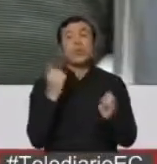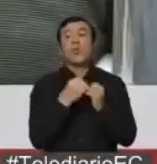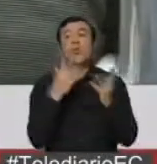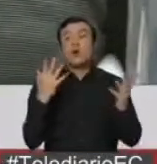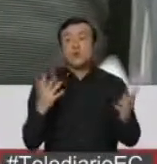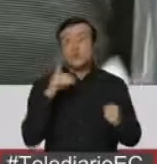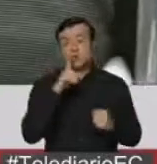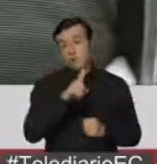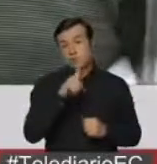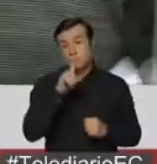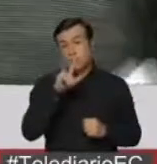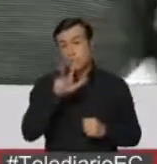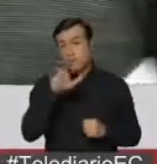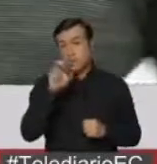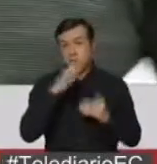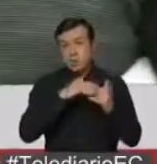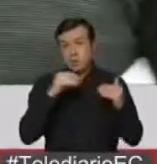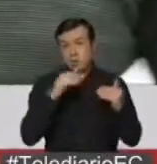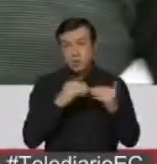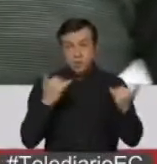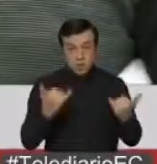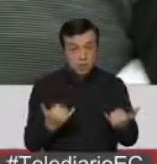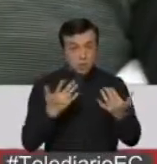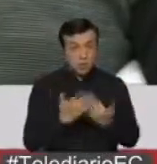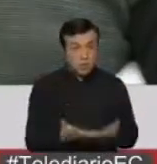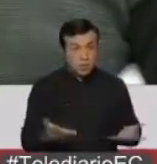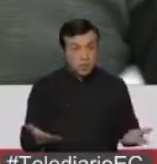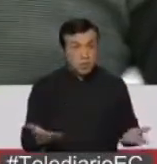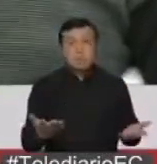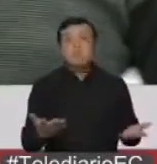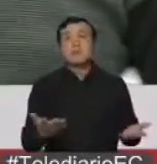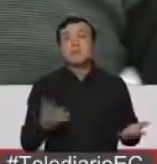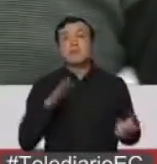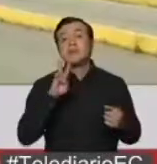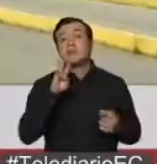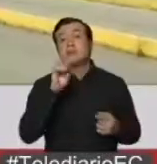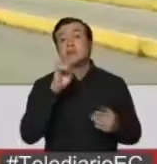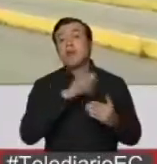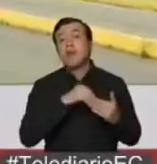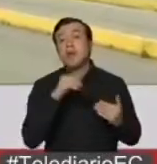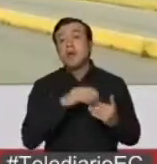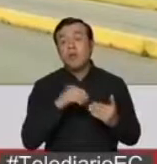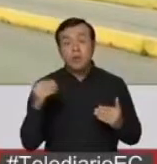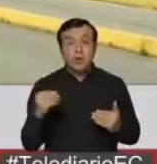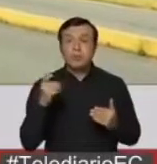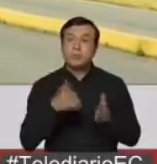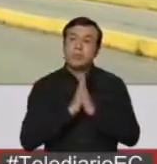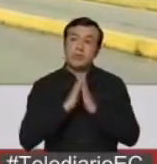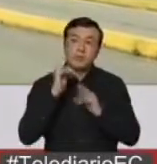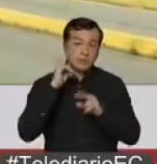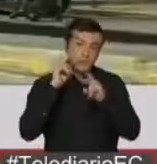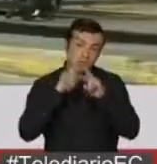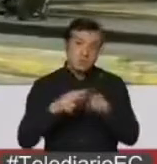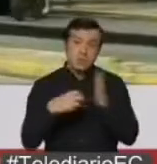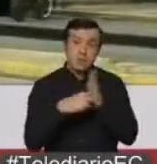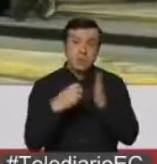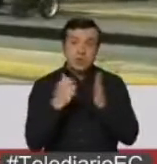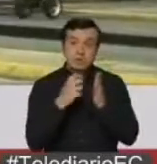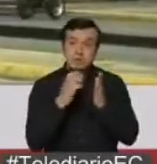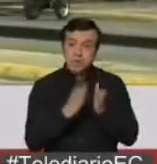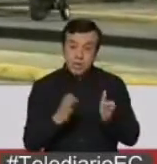necesitamos $130 y en los mejores escenarios las cajas son de $60. Piden la revisión de la tarifa del pasaje que no ha